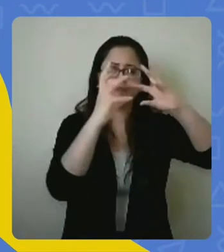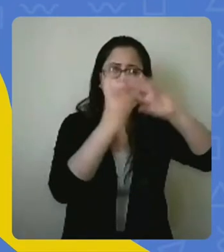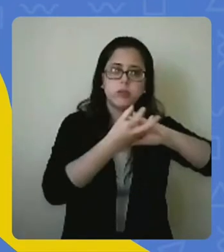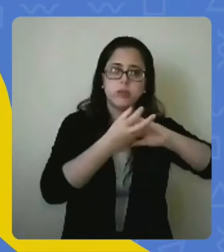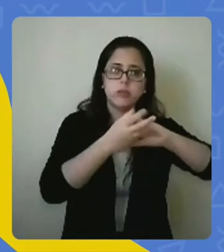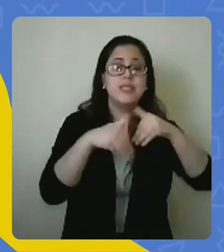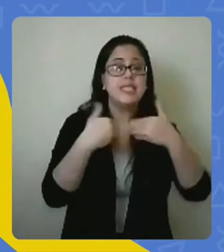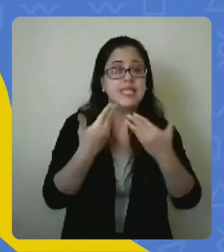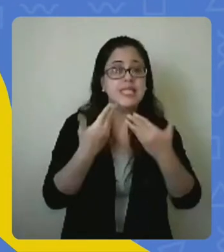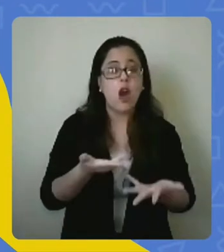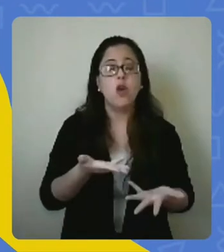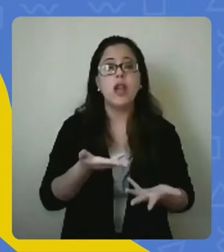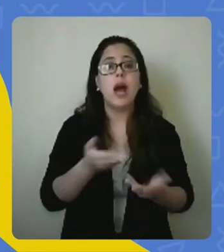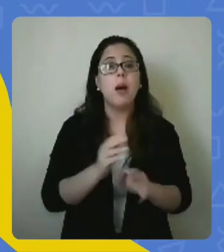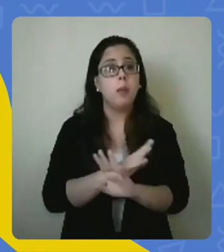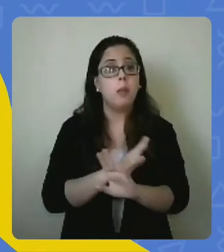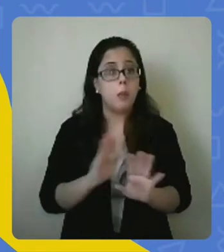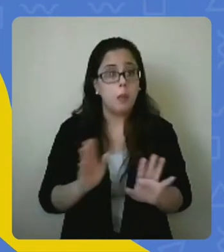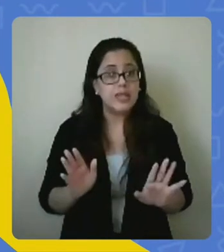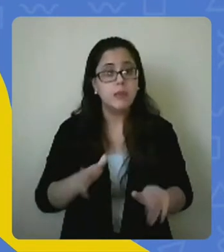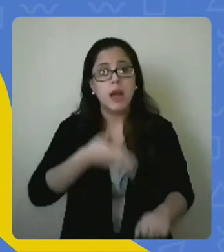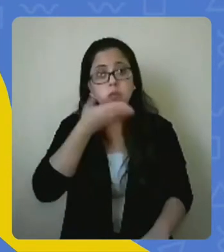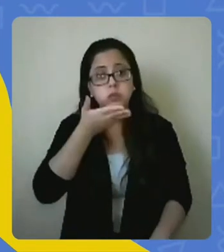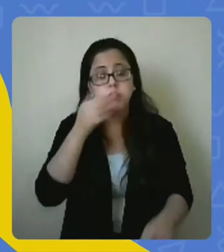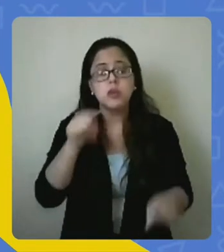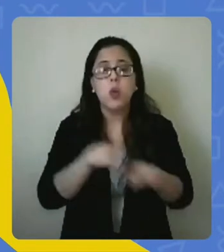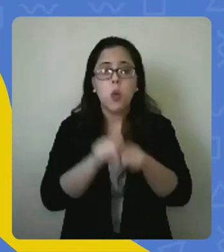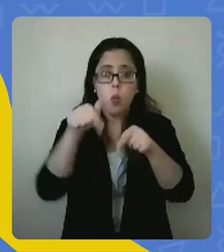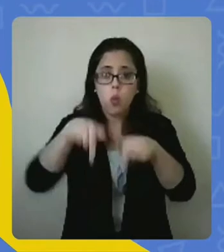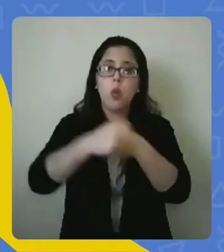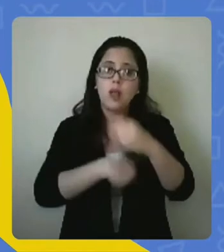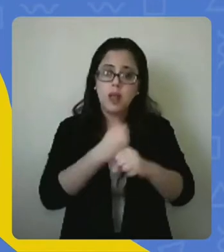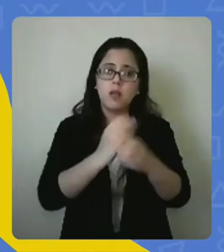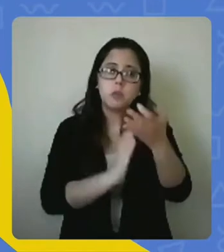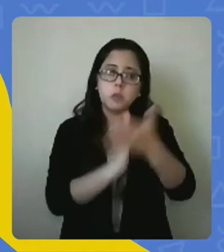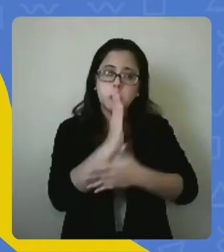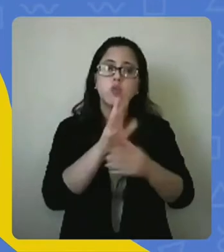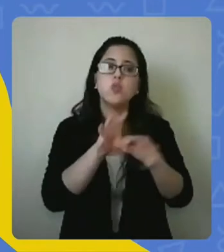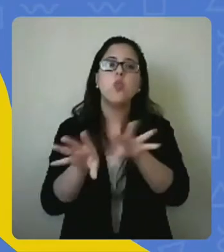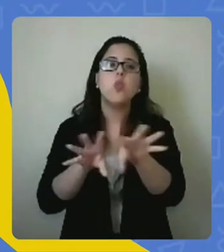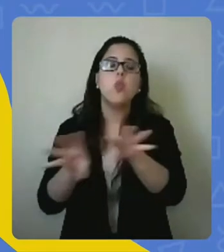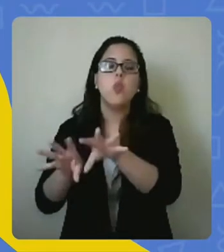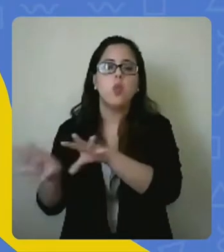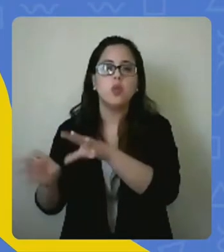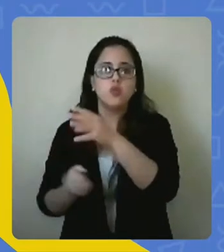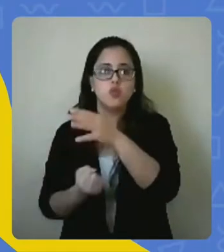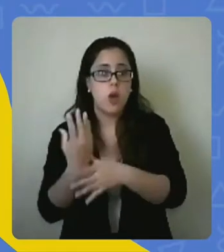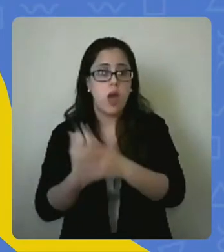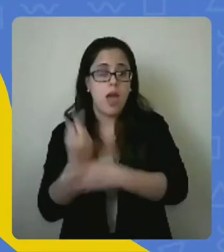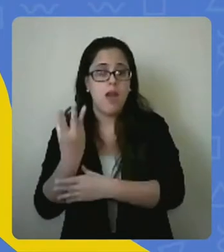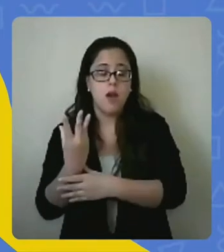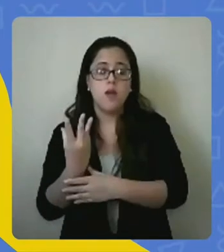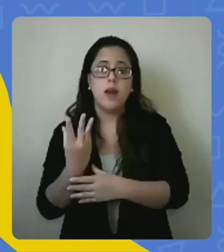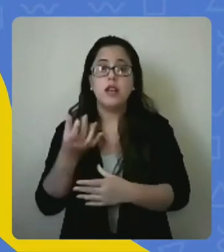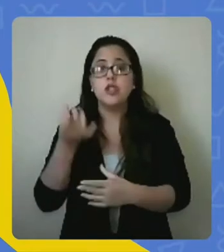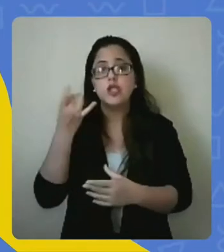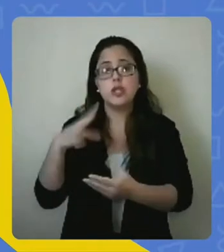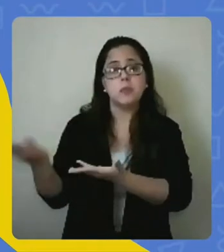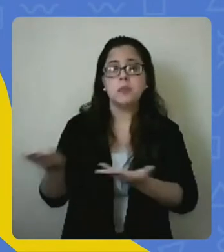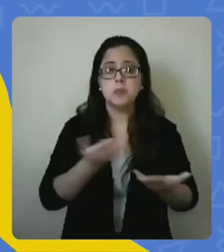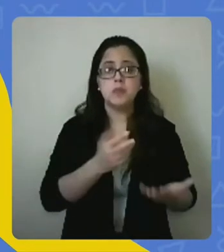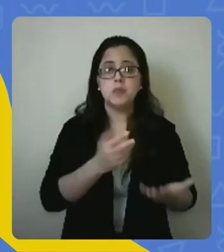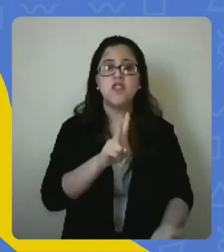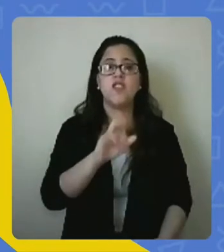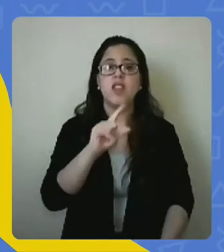eso vamos a ir durante el año lanzando nuevos productos relacionados con lo que les estoy diciendo. Solo dejarlos con Victoria ahora, que les